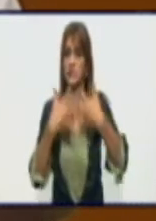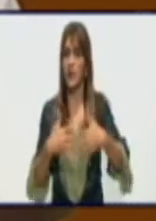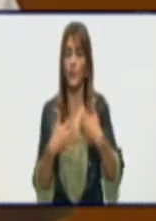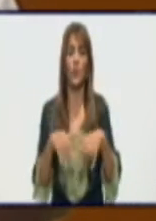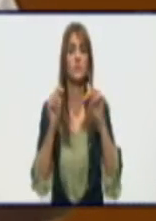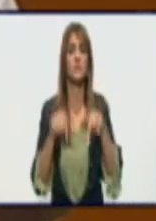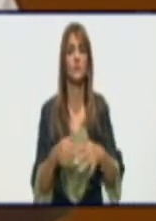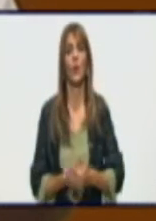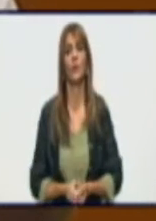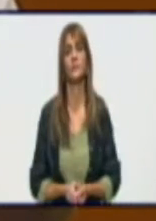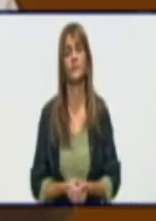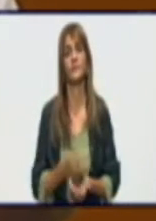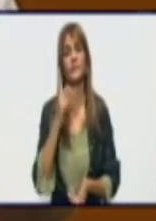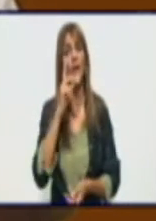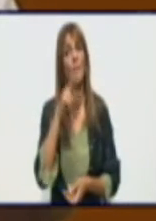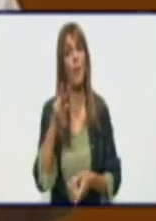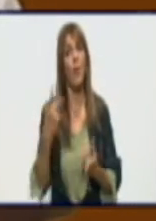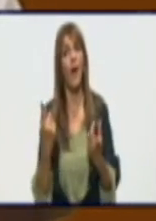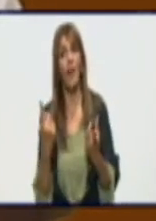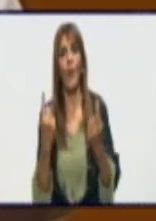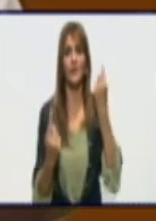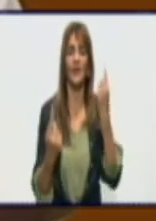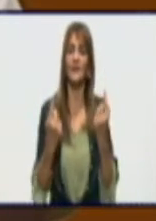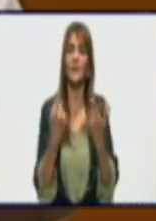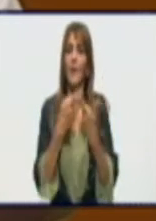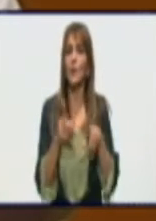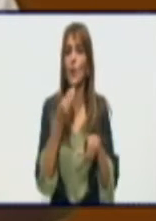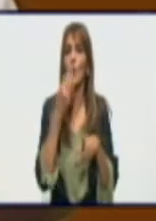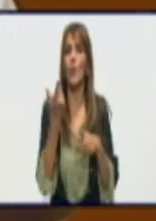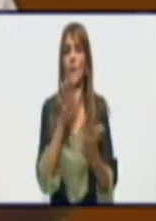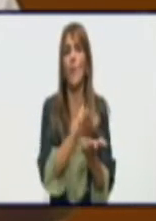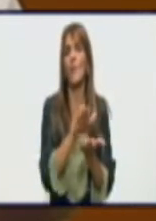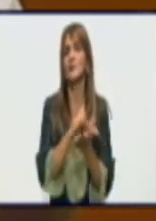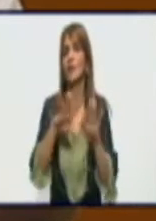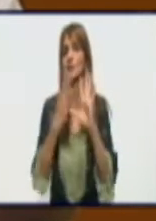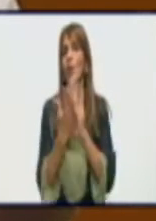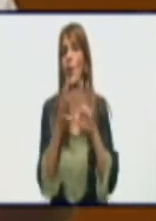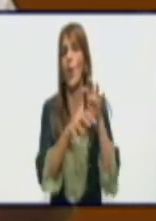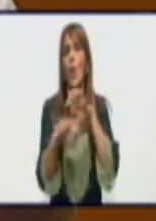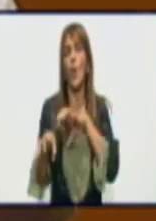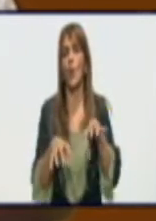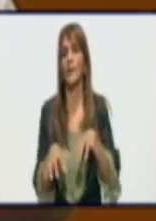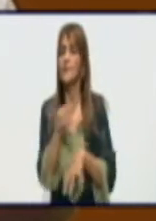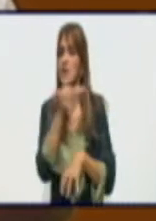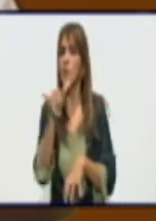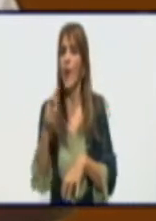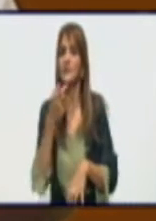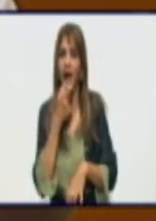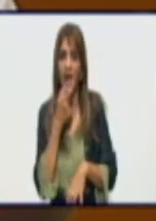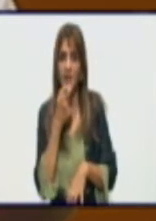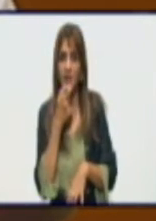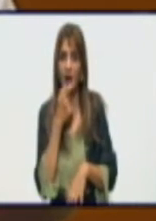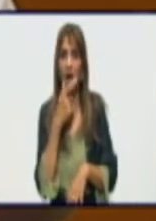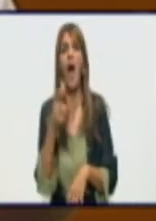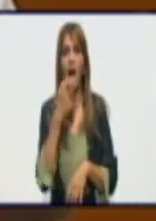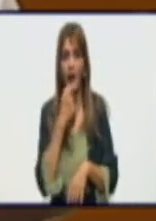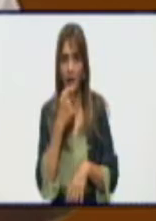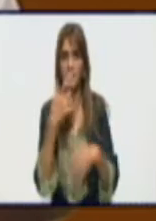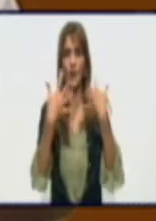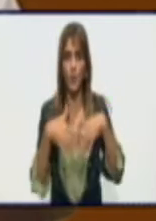tomado alternativas, pero no podemos mantener esa estabilidad. Estamos también hablando del tema galleta de sal, que es un producto también muy deseado por la